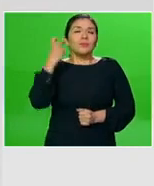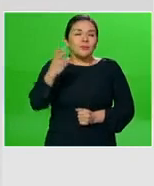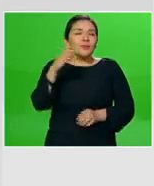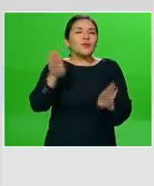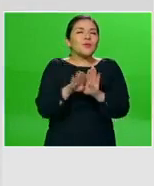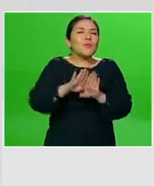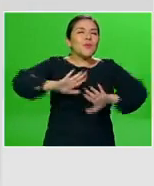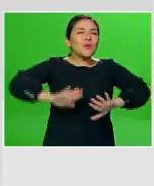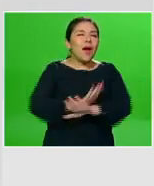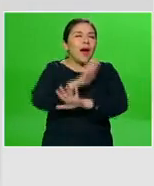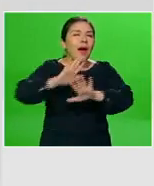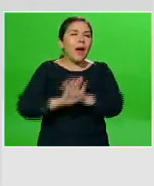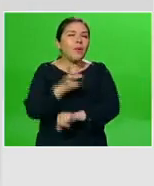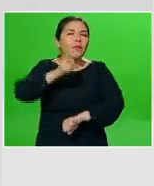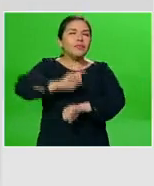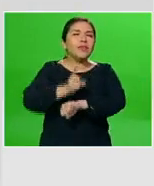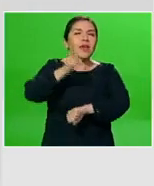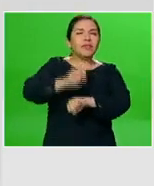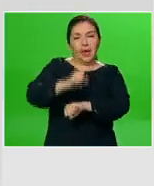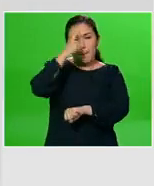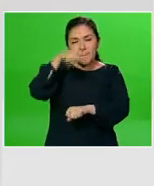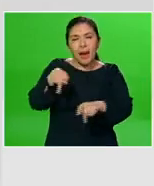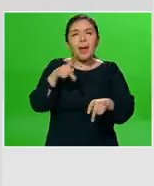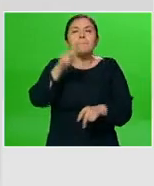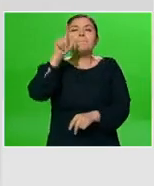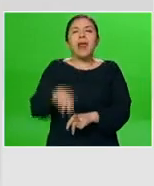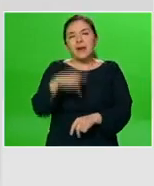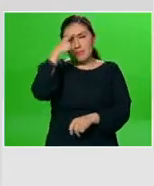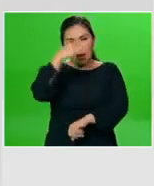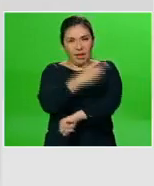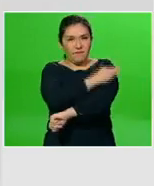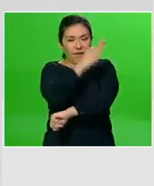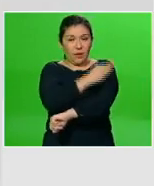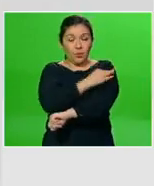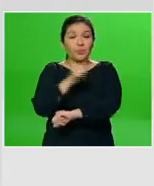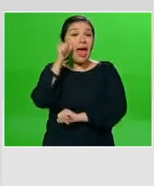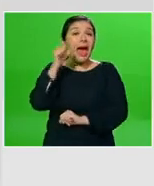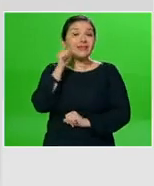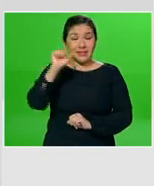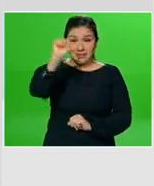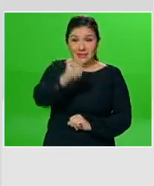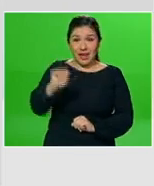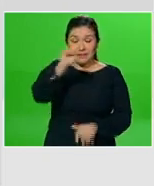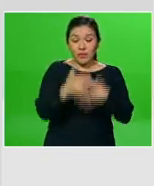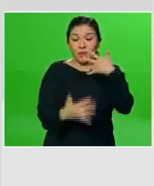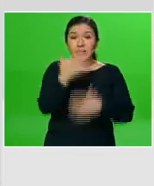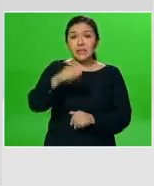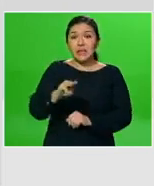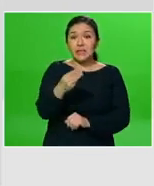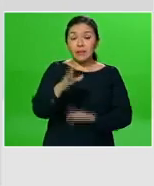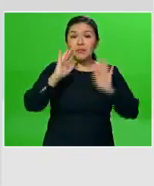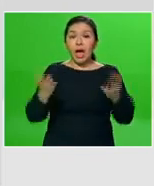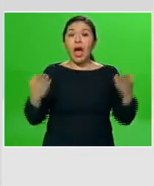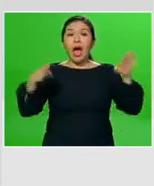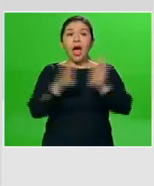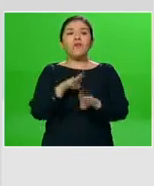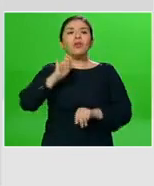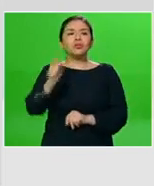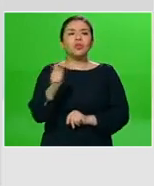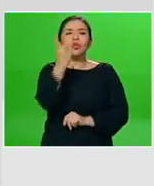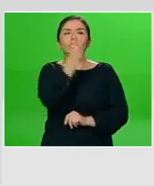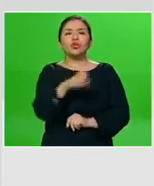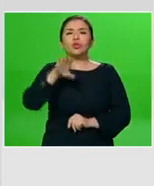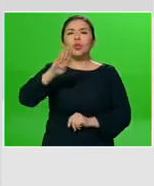avance de la estrategia nacional de vacunación el sábado ayer 15 de mayo cerró con 298